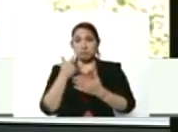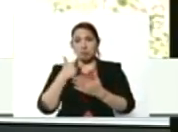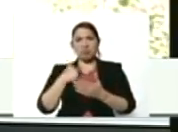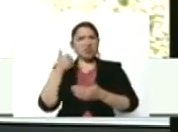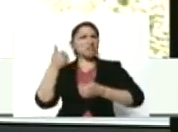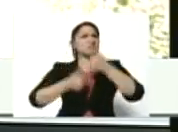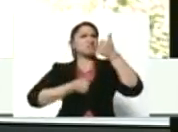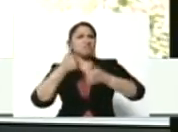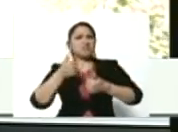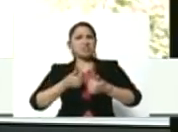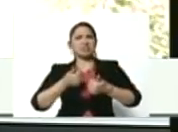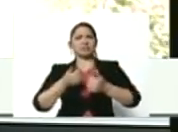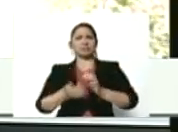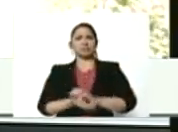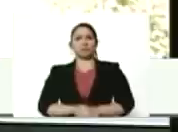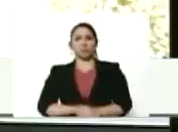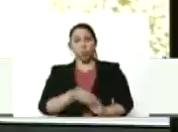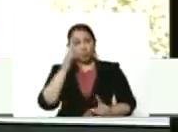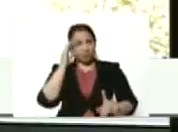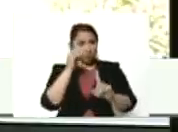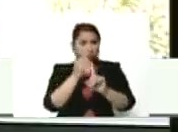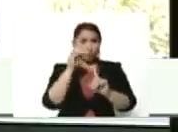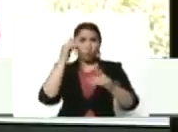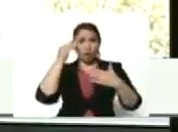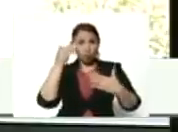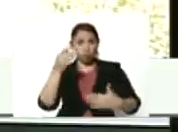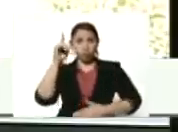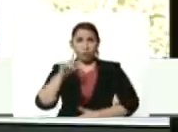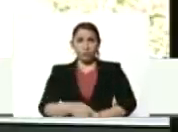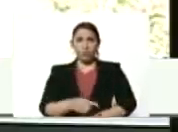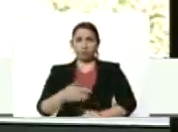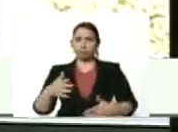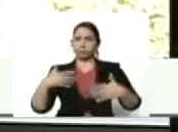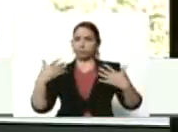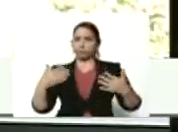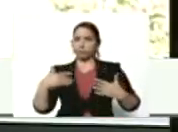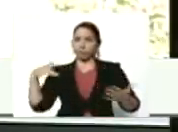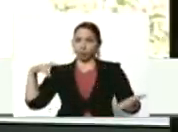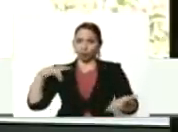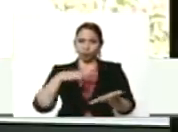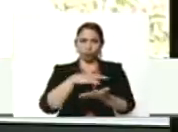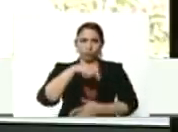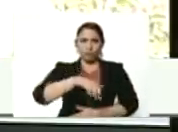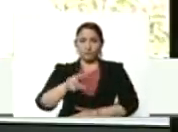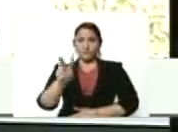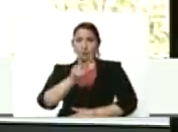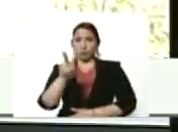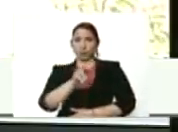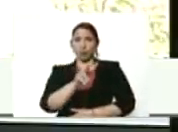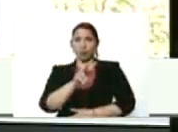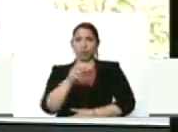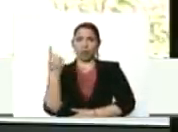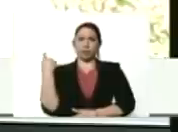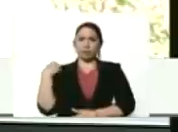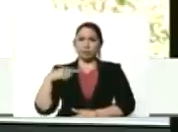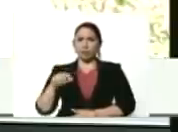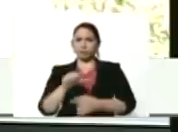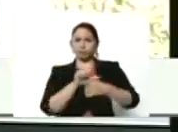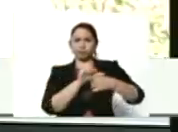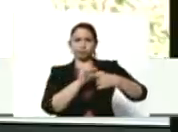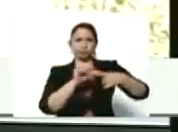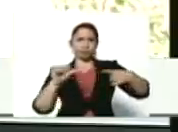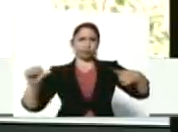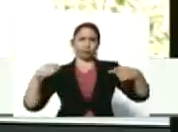su saludo, ¿no? Nos alegra mucho que estén en Venezuela, que hayan tenido durante toda esta semana